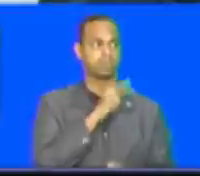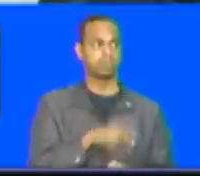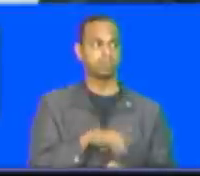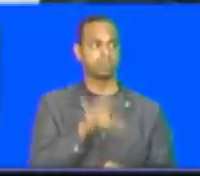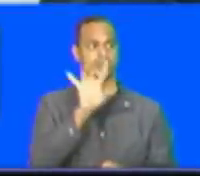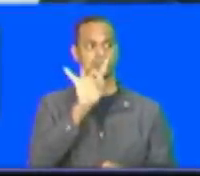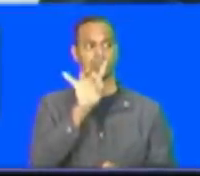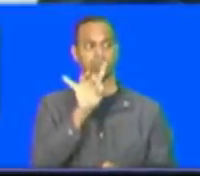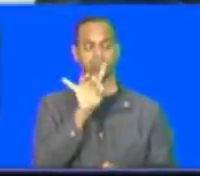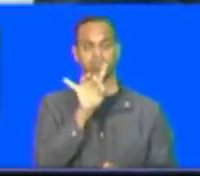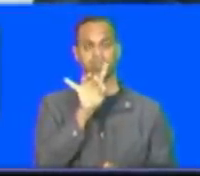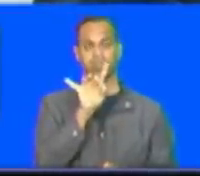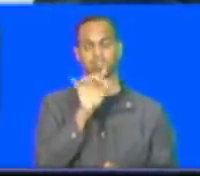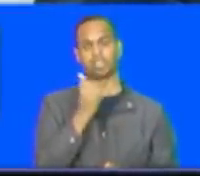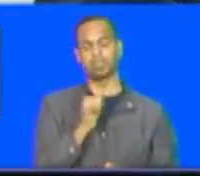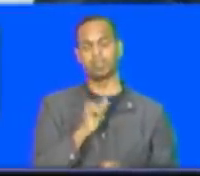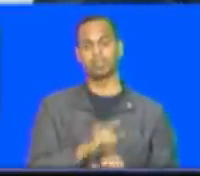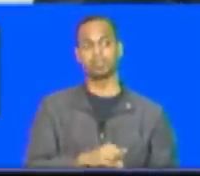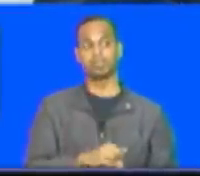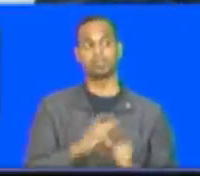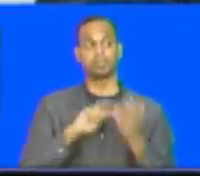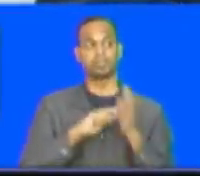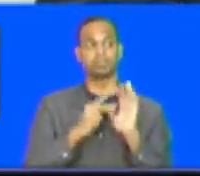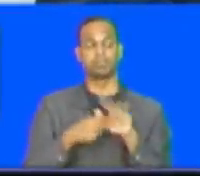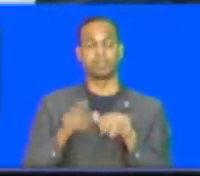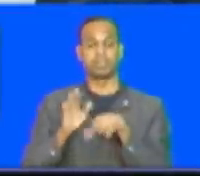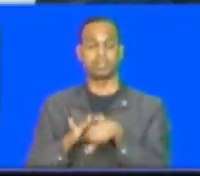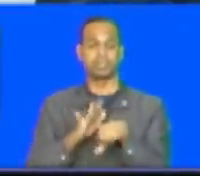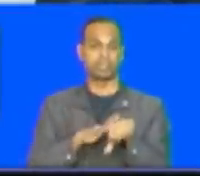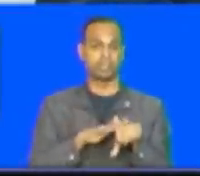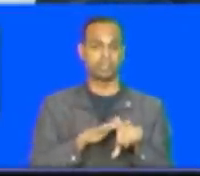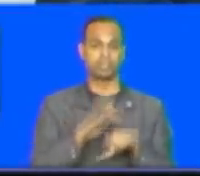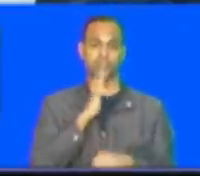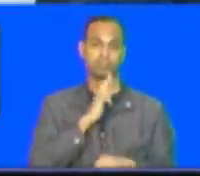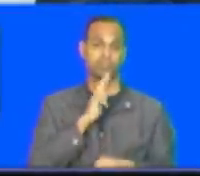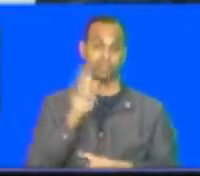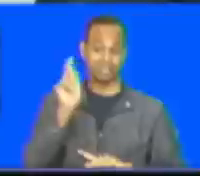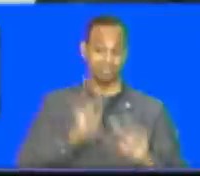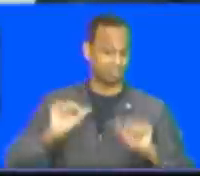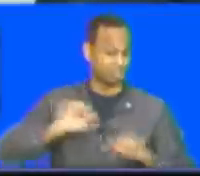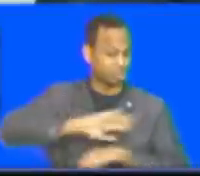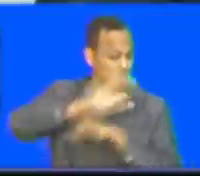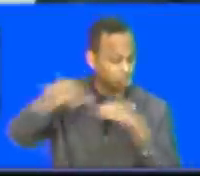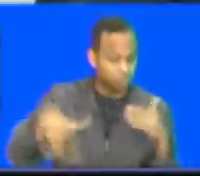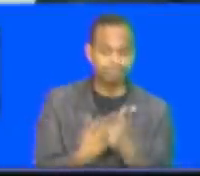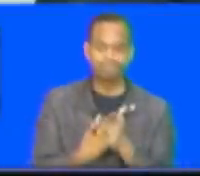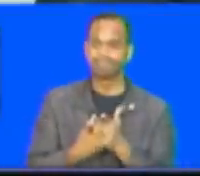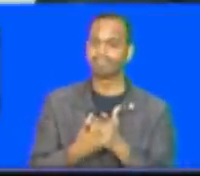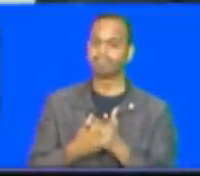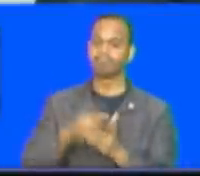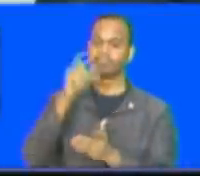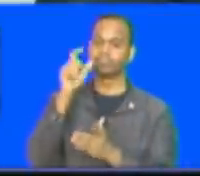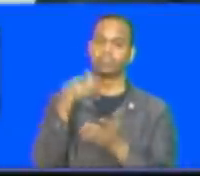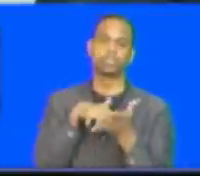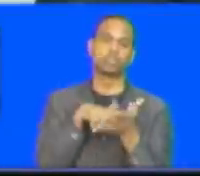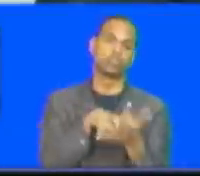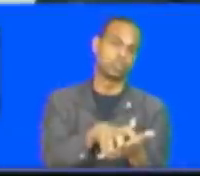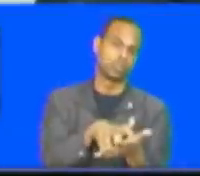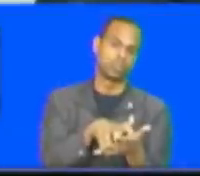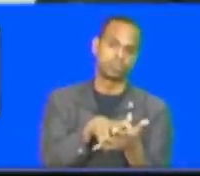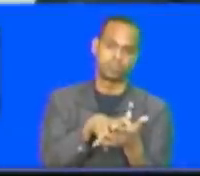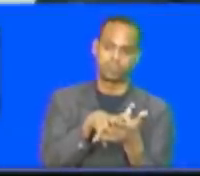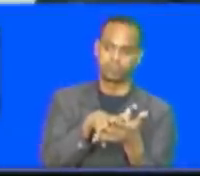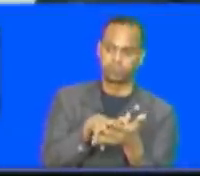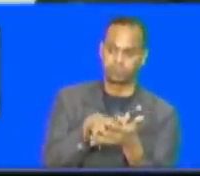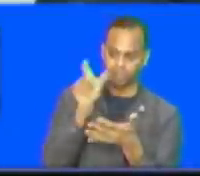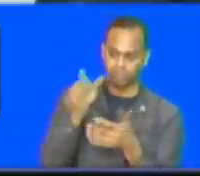en amarilla. Se supone que en alerta roja, la población toda que está en estado de vulnerabilidad debe estar en un